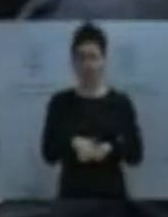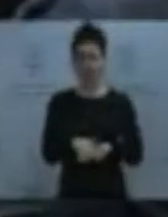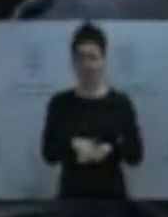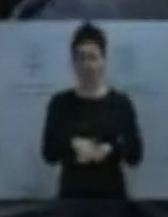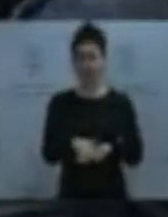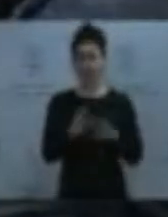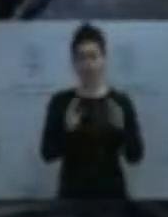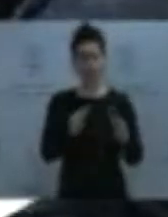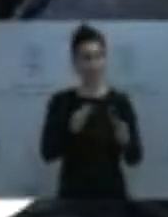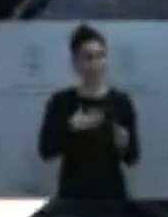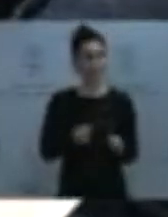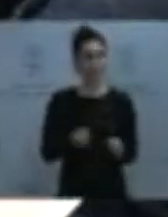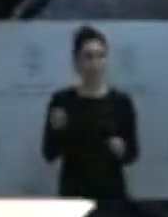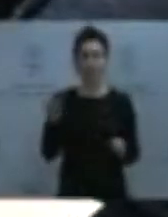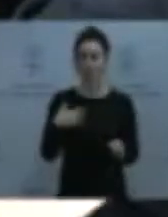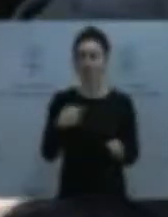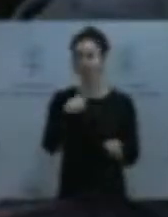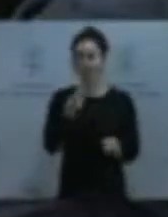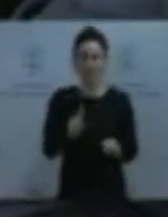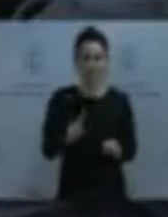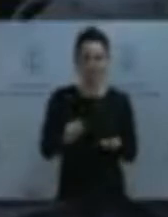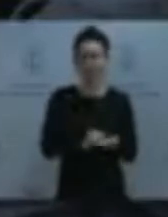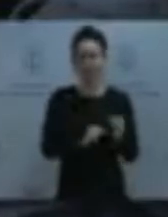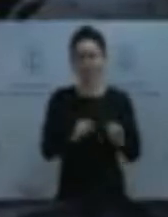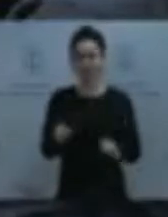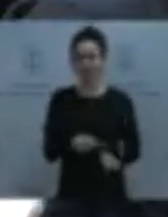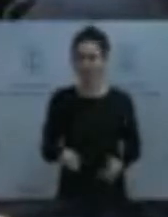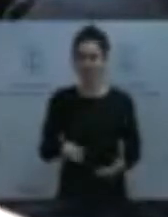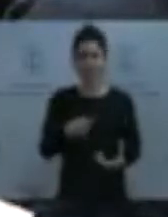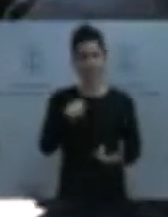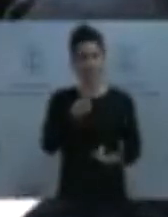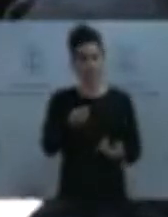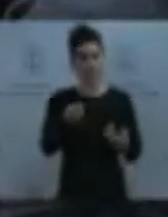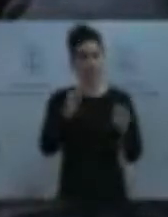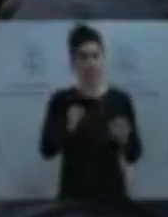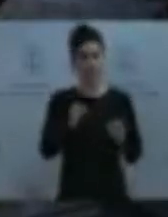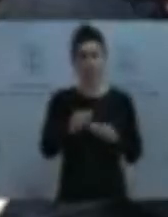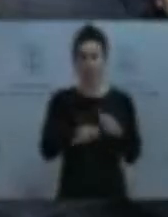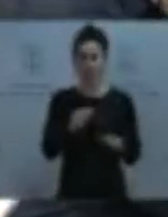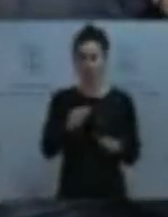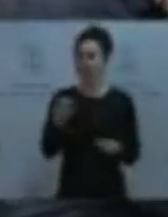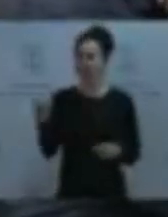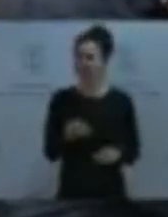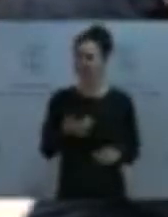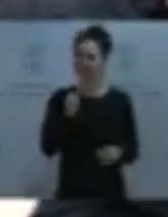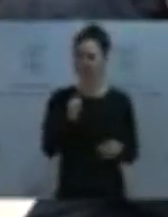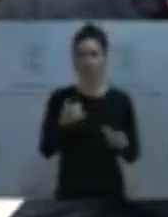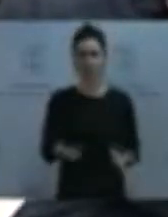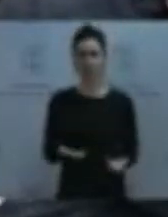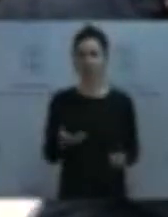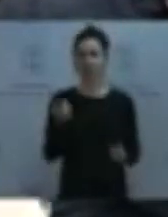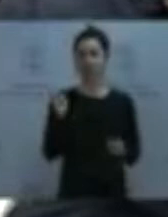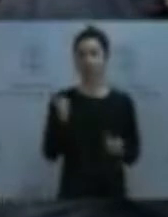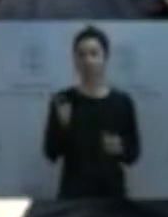contrato existía o no existía, simplemente decía que estaba operando y que tendría que existir. Y es que finalmente solamente pudimos saber el 31 de mayo de